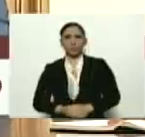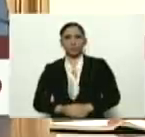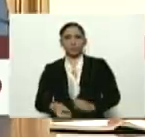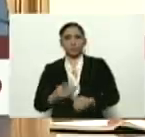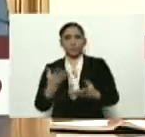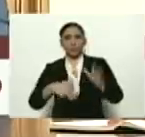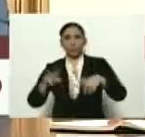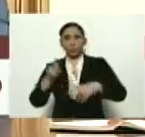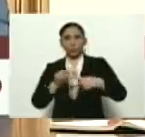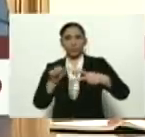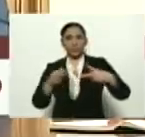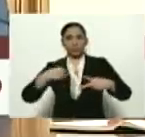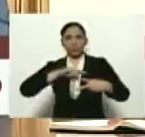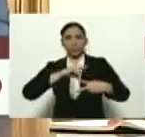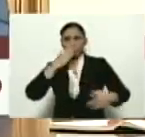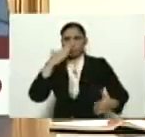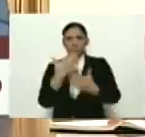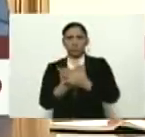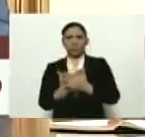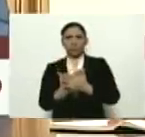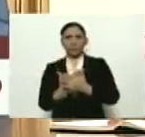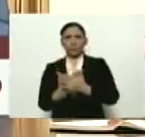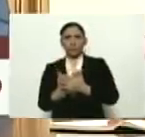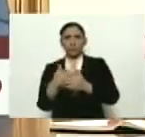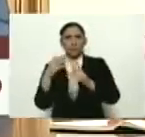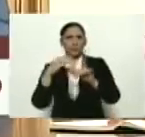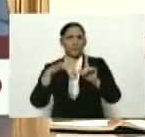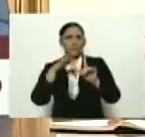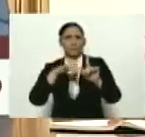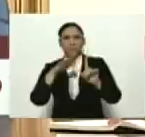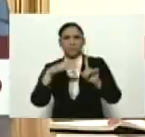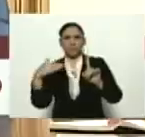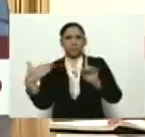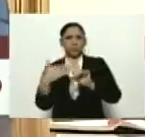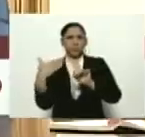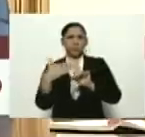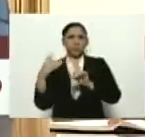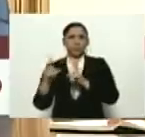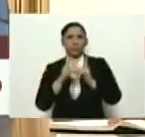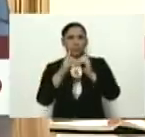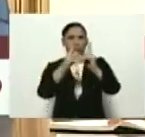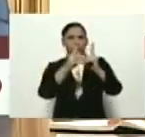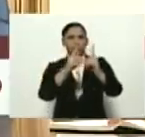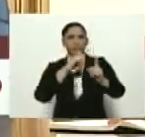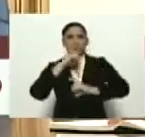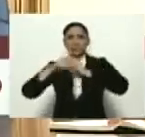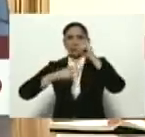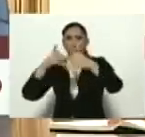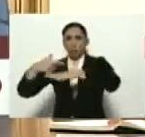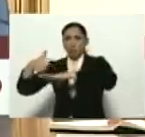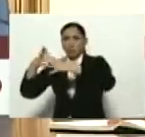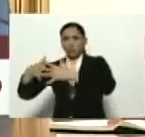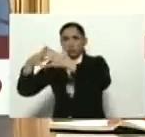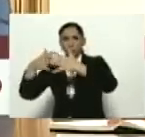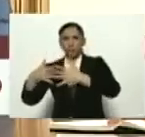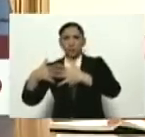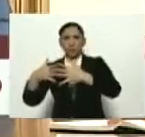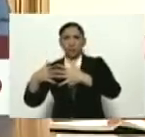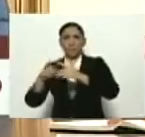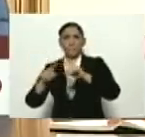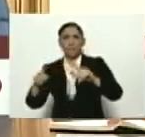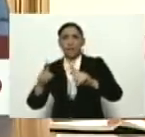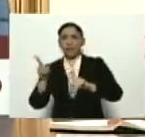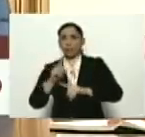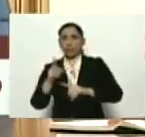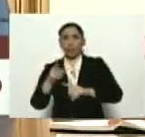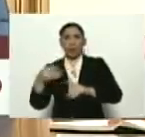12 semanas tuvimos que enfrentar conspiraciones, persecución del gobierno de Estados Unidos para que no entrara ni un